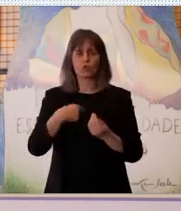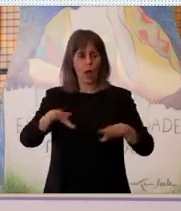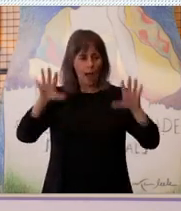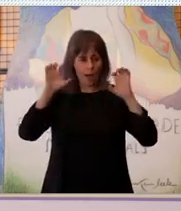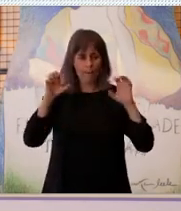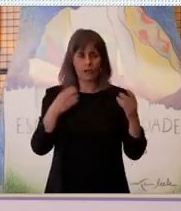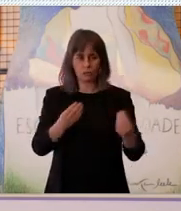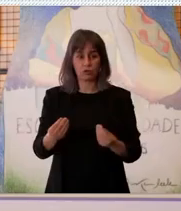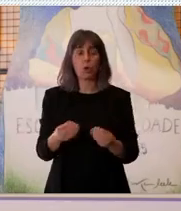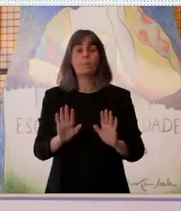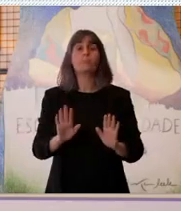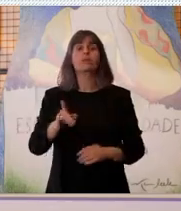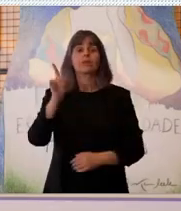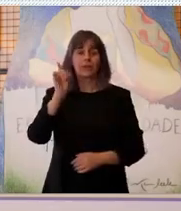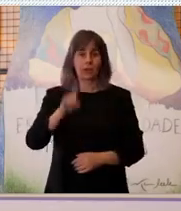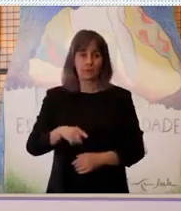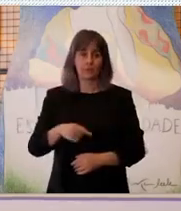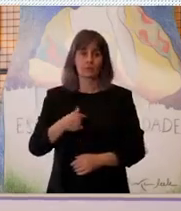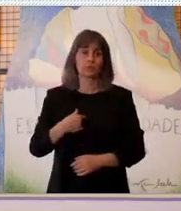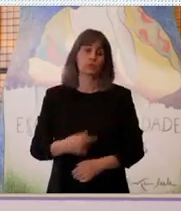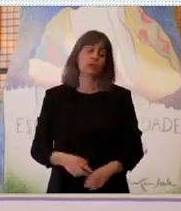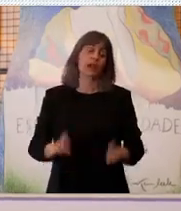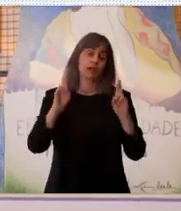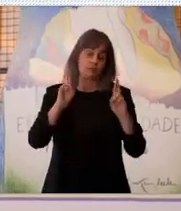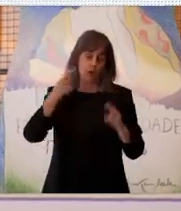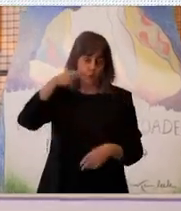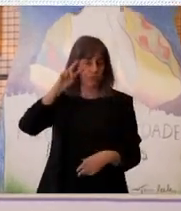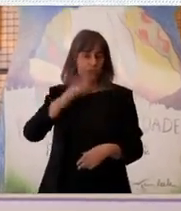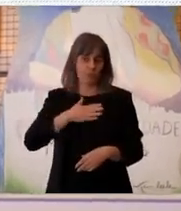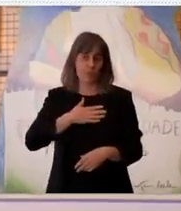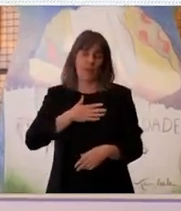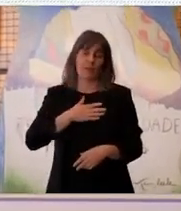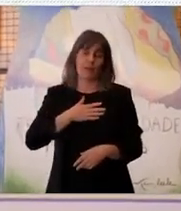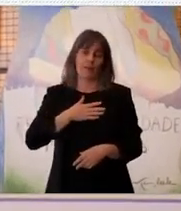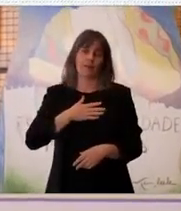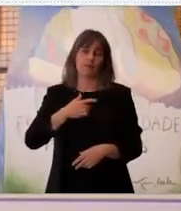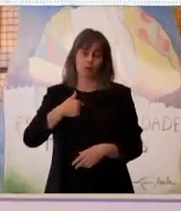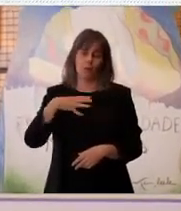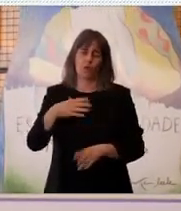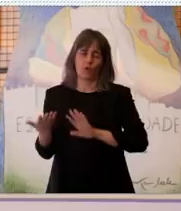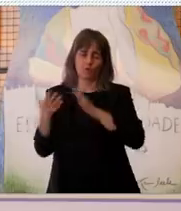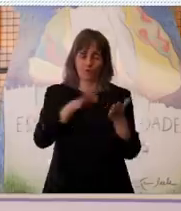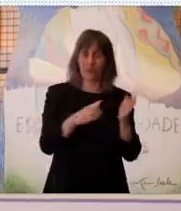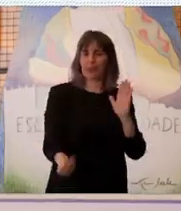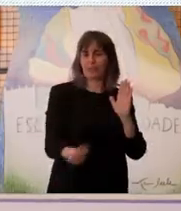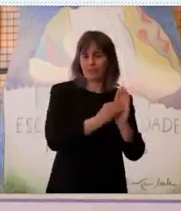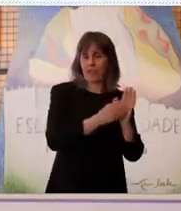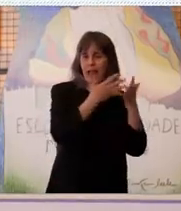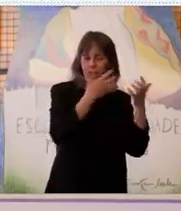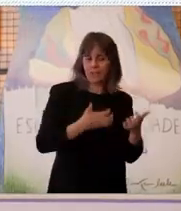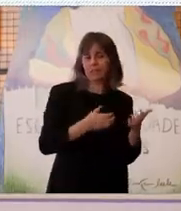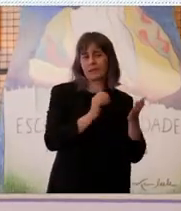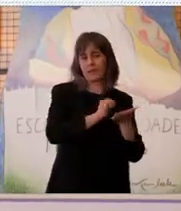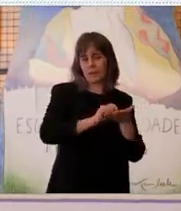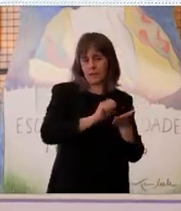pero también y espero de esta experiencia poder en algún momento escribirla contarla etcétera porque Bueno es un poquito